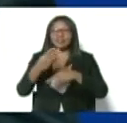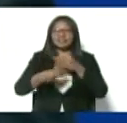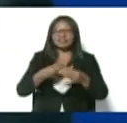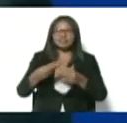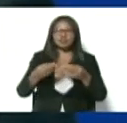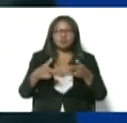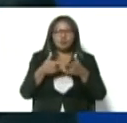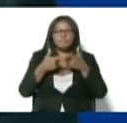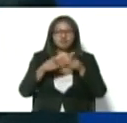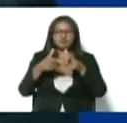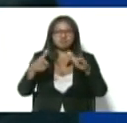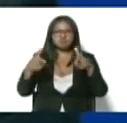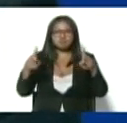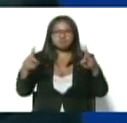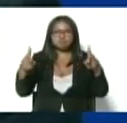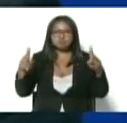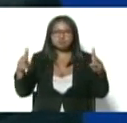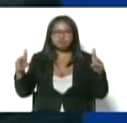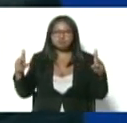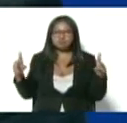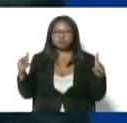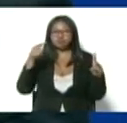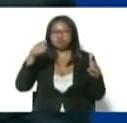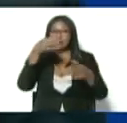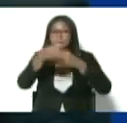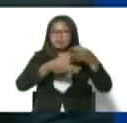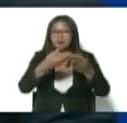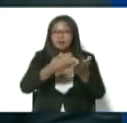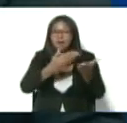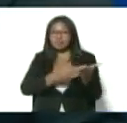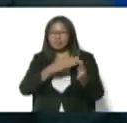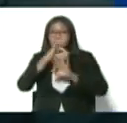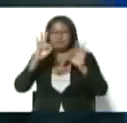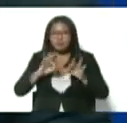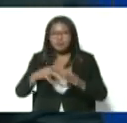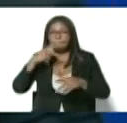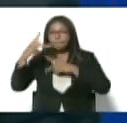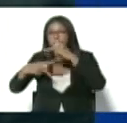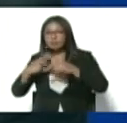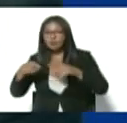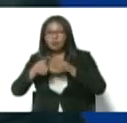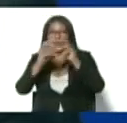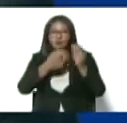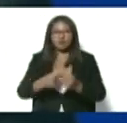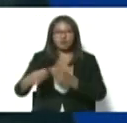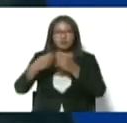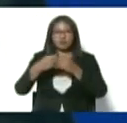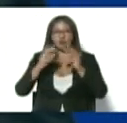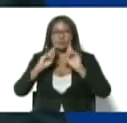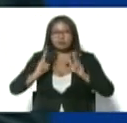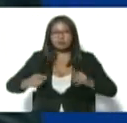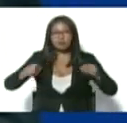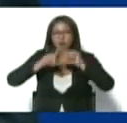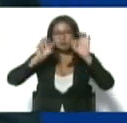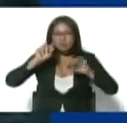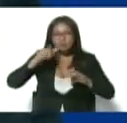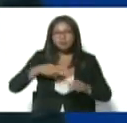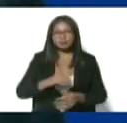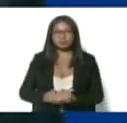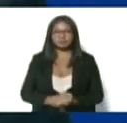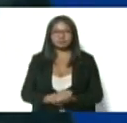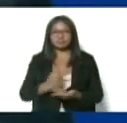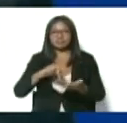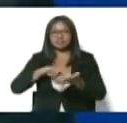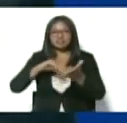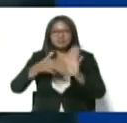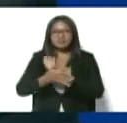espacios como ustedes muy bien lo estaba señalando en materia política en materia económica y en materia humanitaria en el proyecto